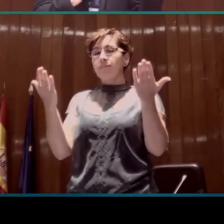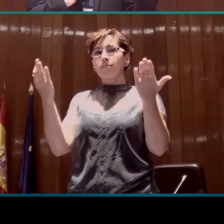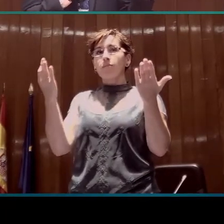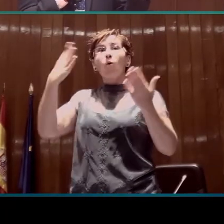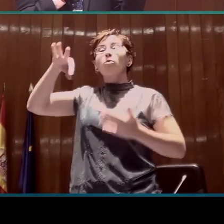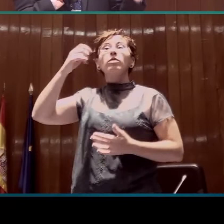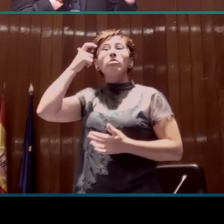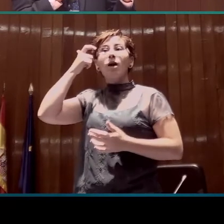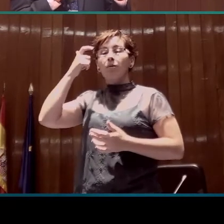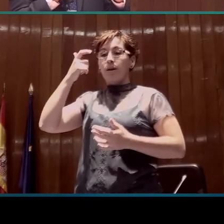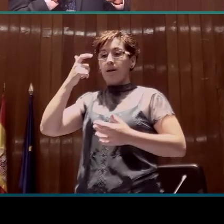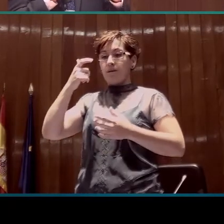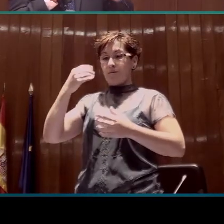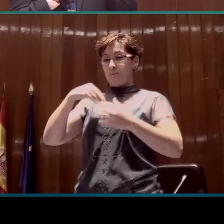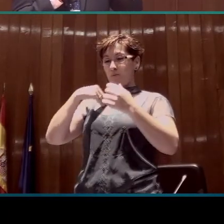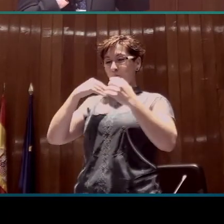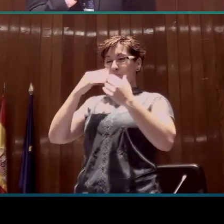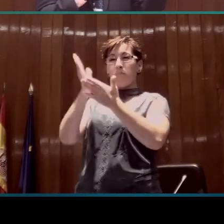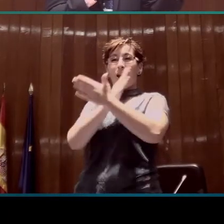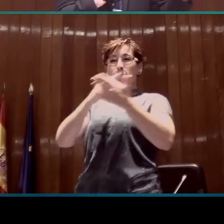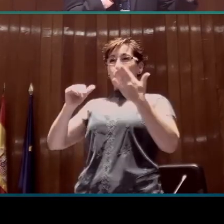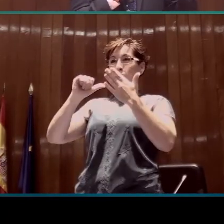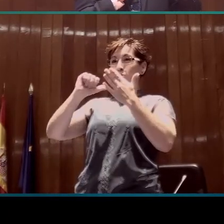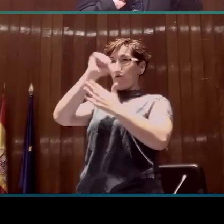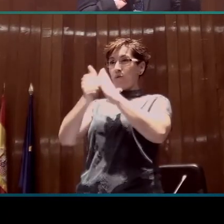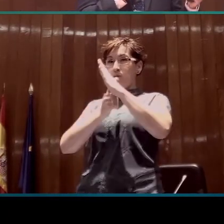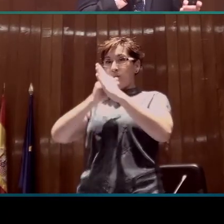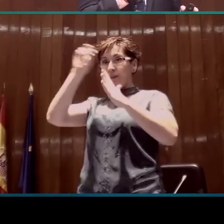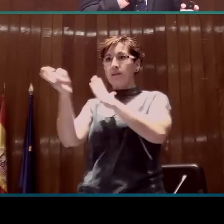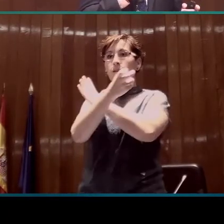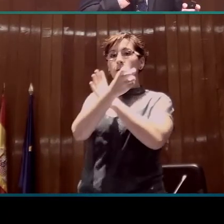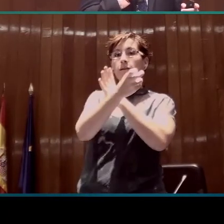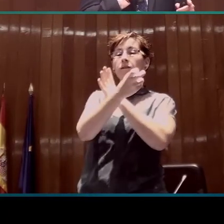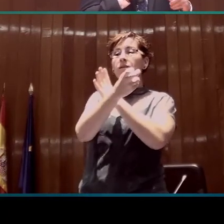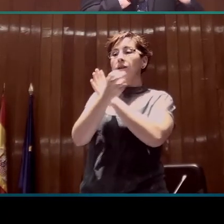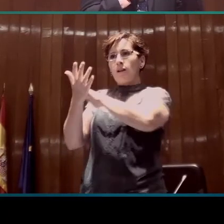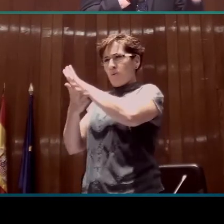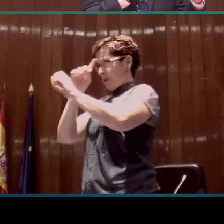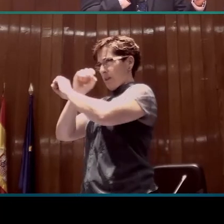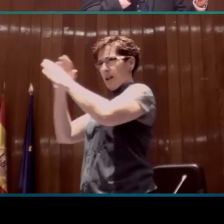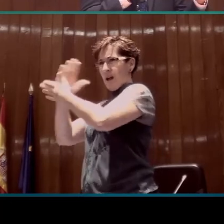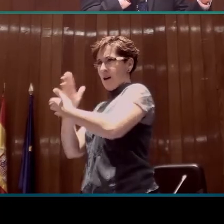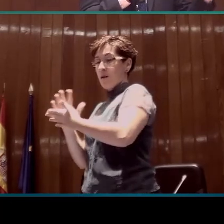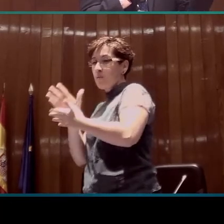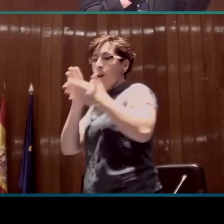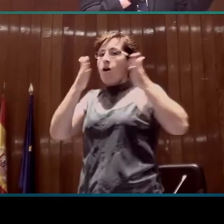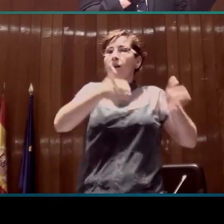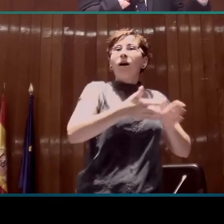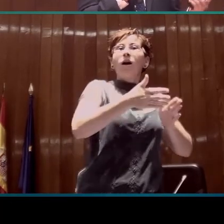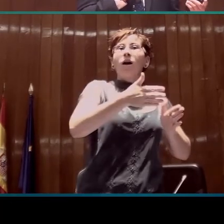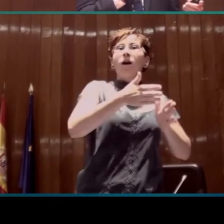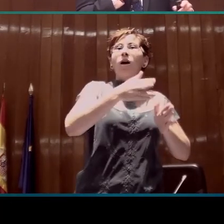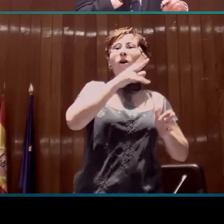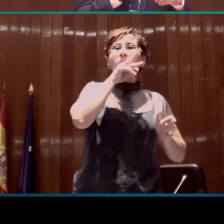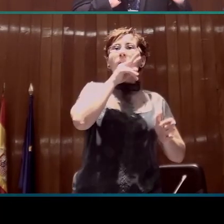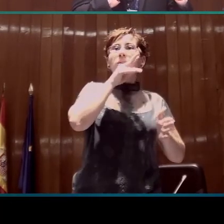distintos parámetros configuracionales son trasladables al caso de las lenguas orales y tenemos efectos diferenciales, por ejemplo, con